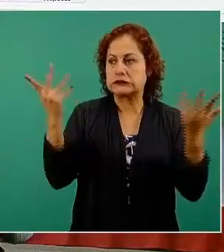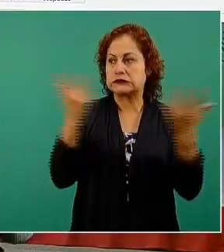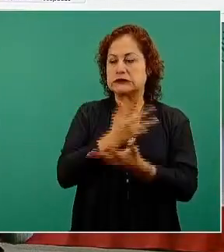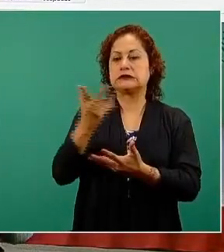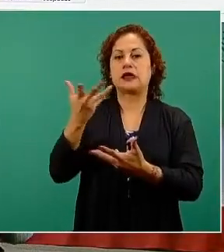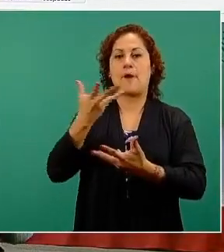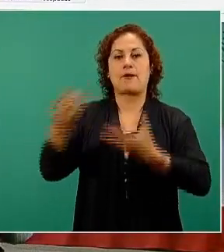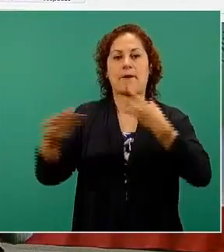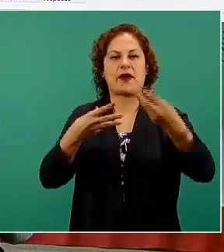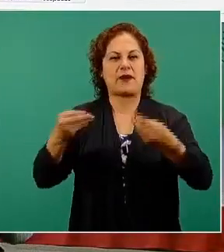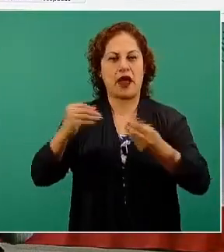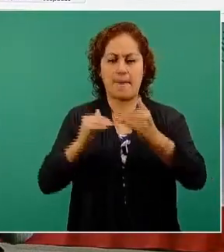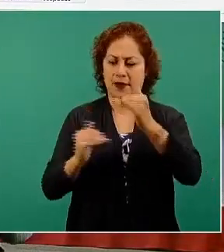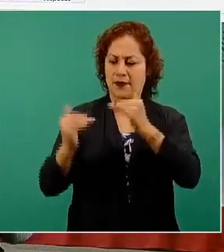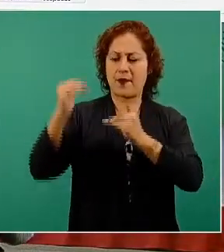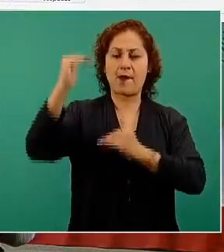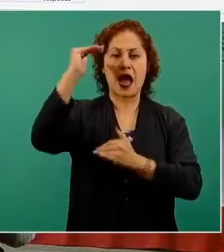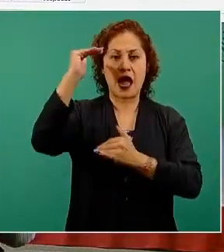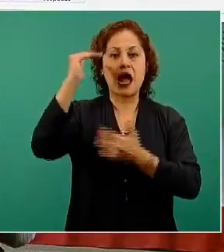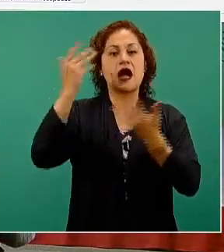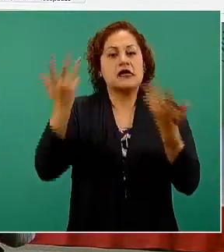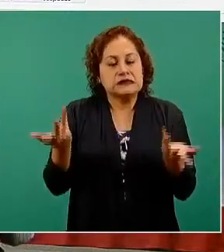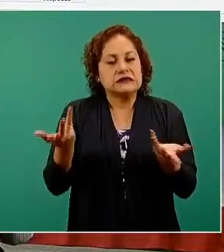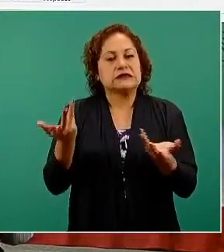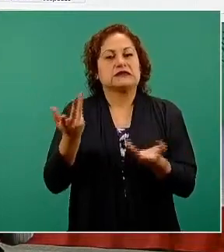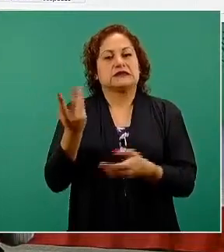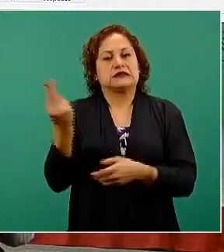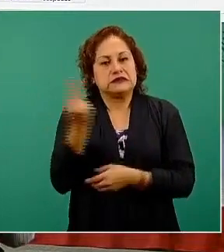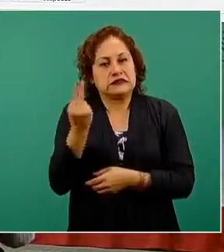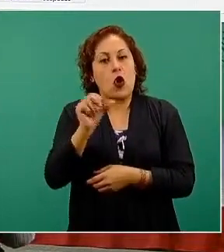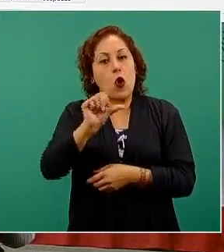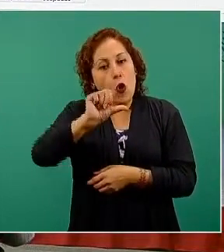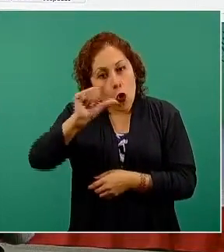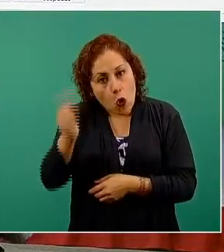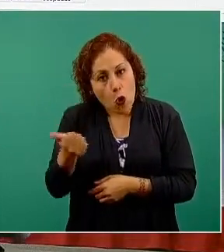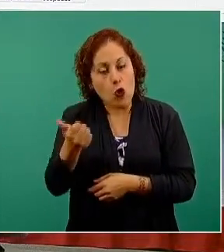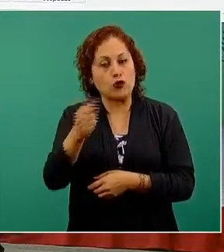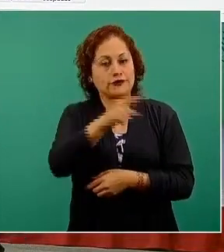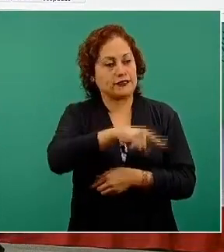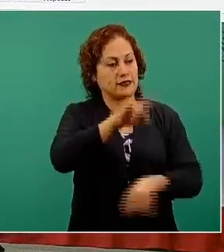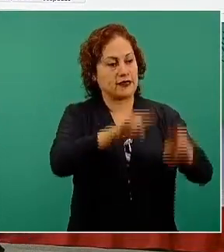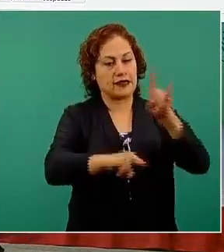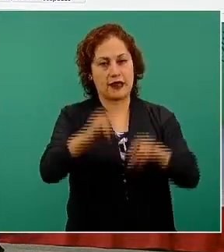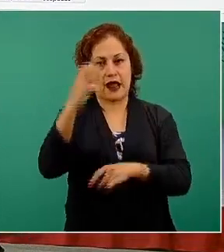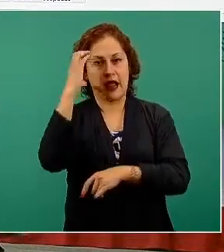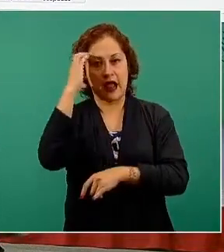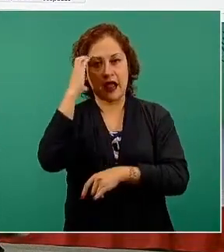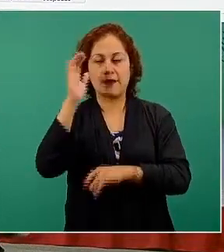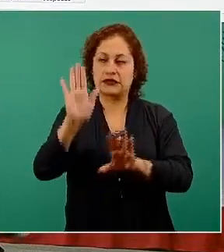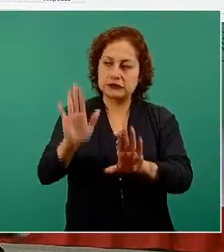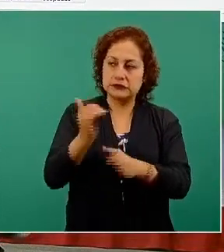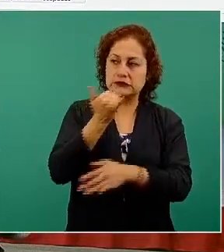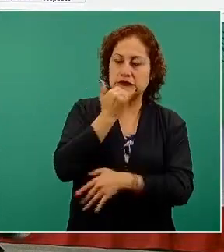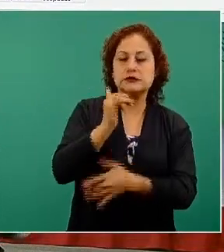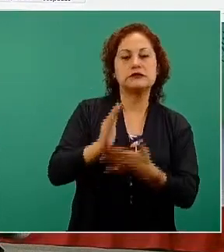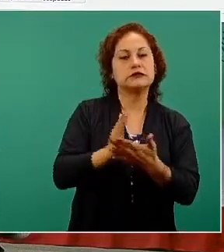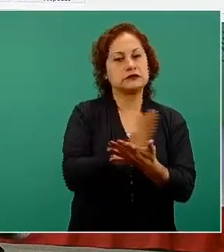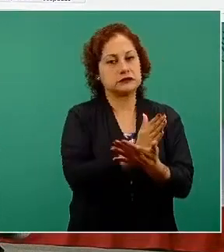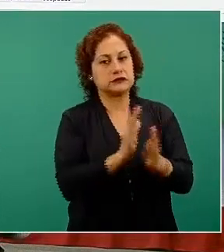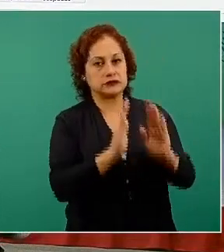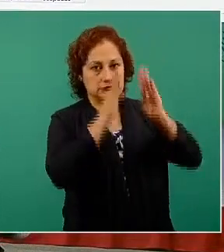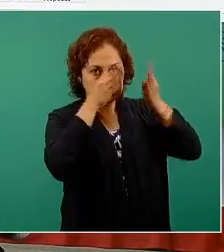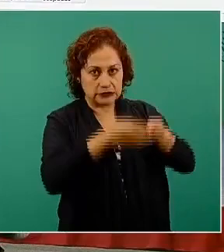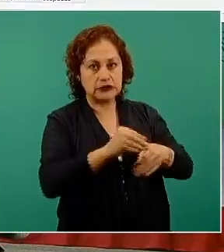de reconversión para volver a tener camas para atención COVID, y ahora que estamos en este descenso con